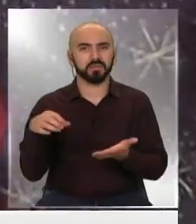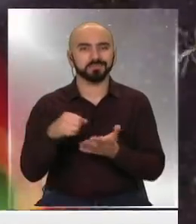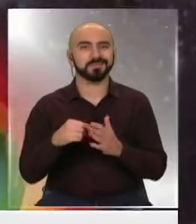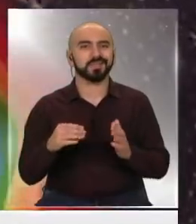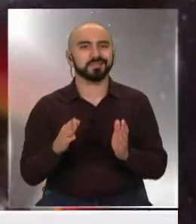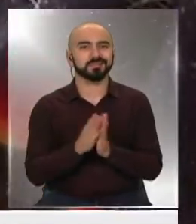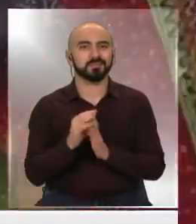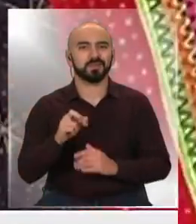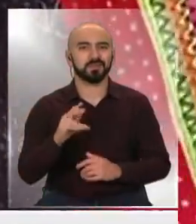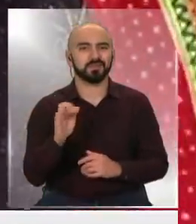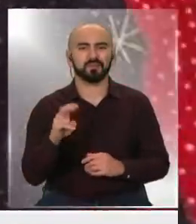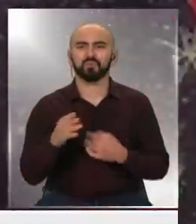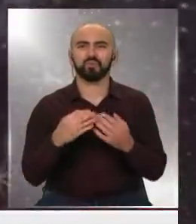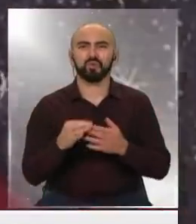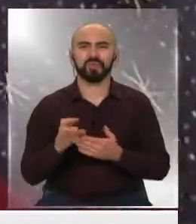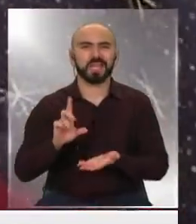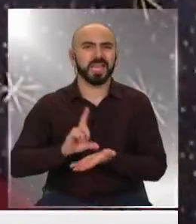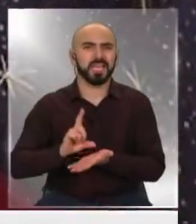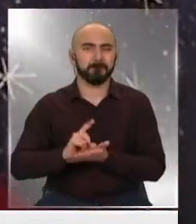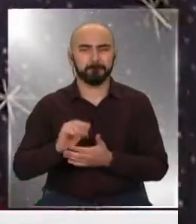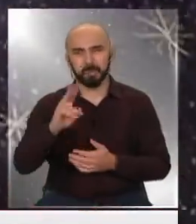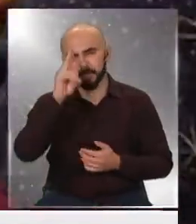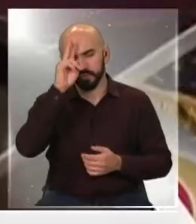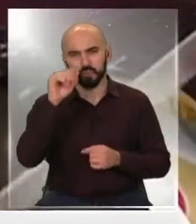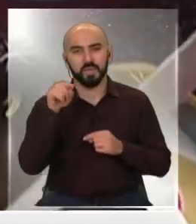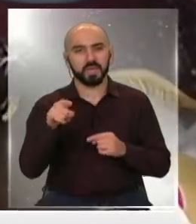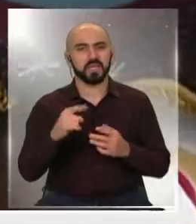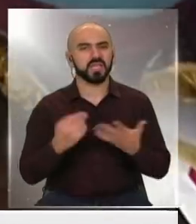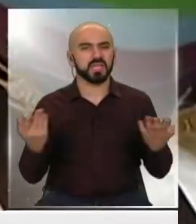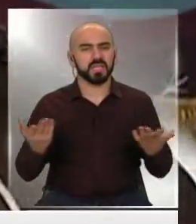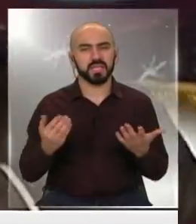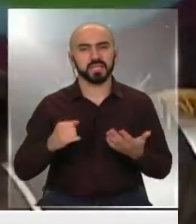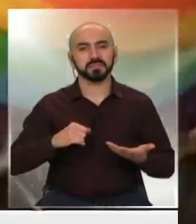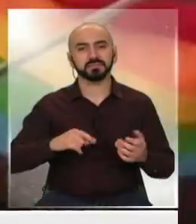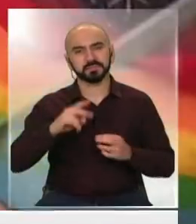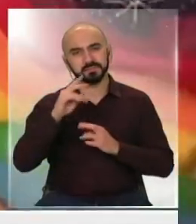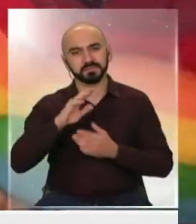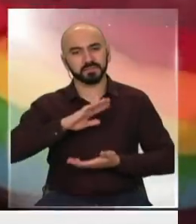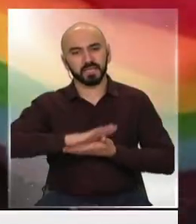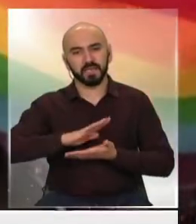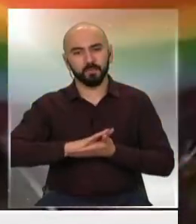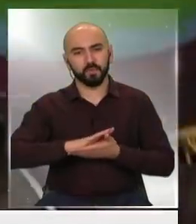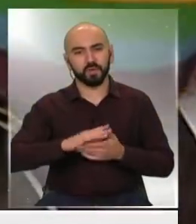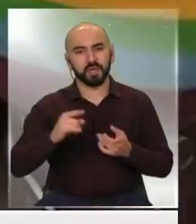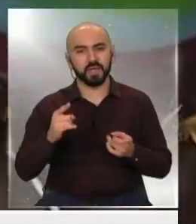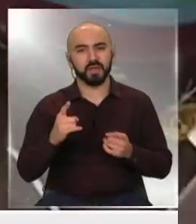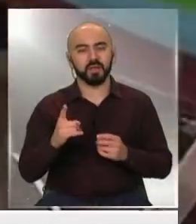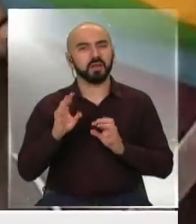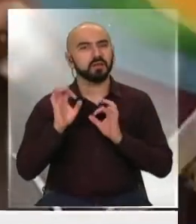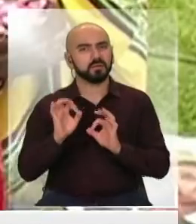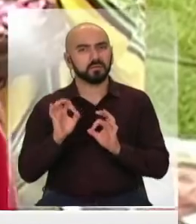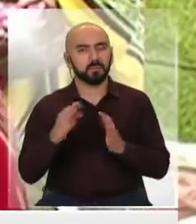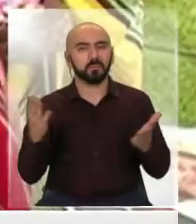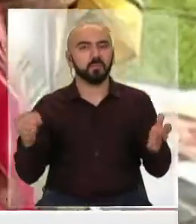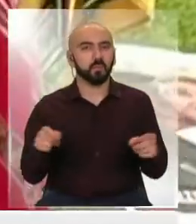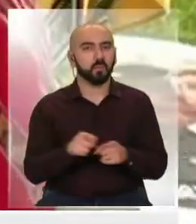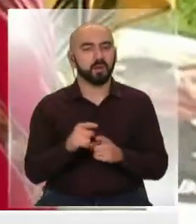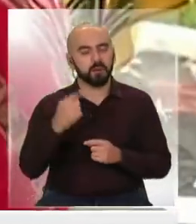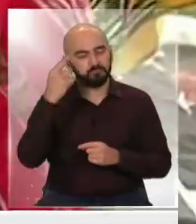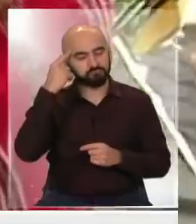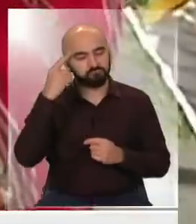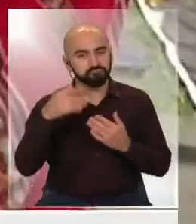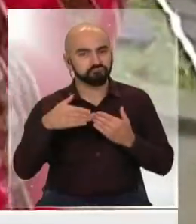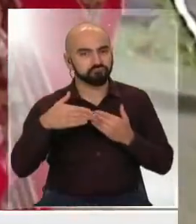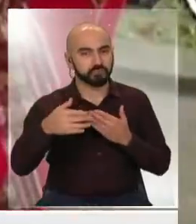centro de lima para realizar esta ceremonia mística como lo hacen siempre para dar sus predicciones en esta